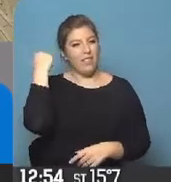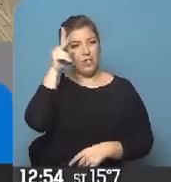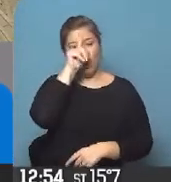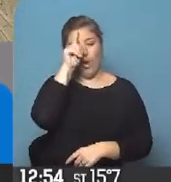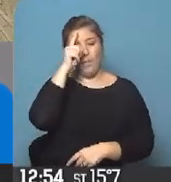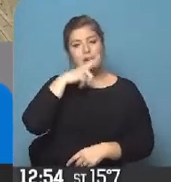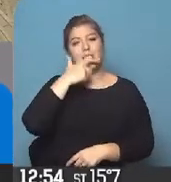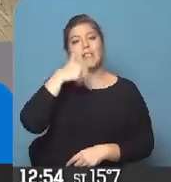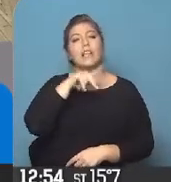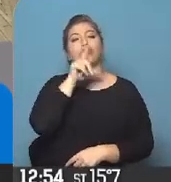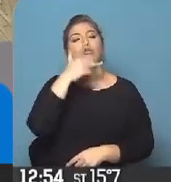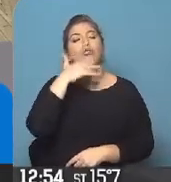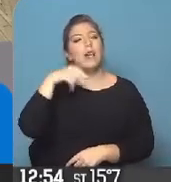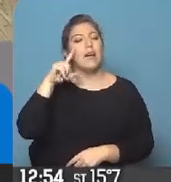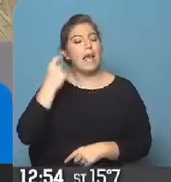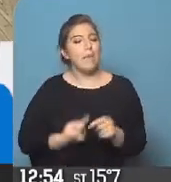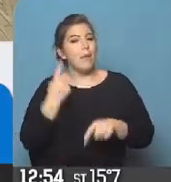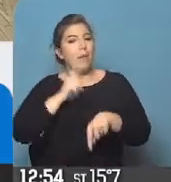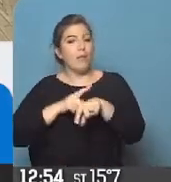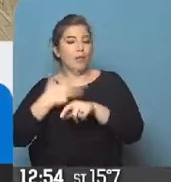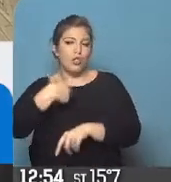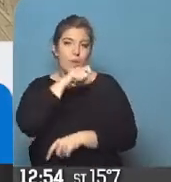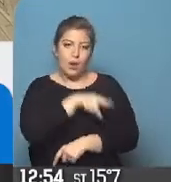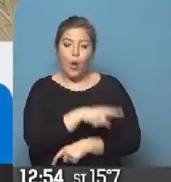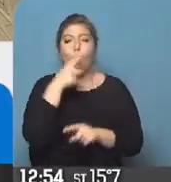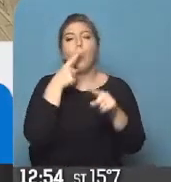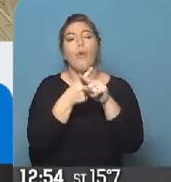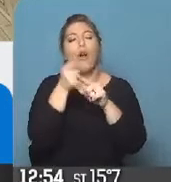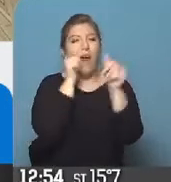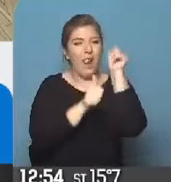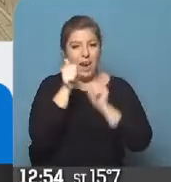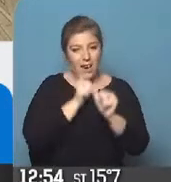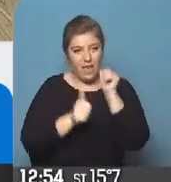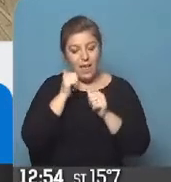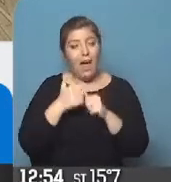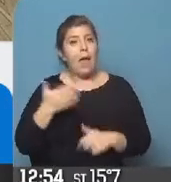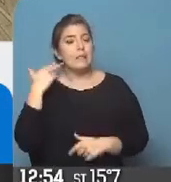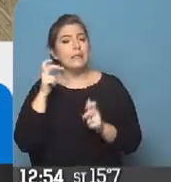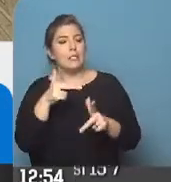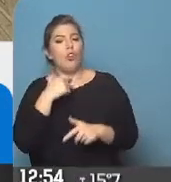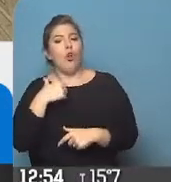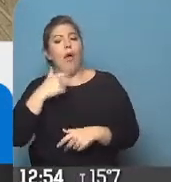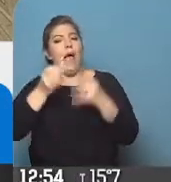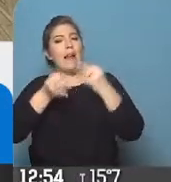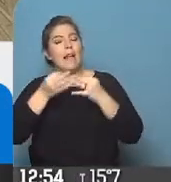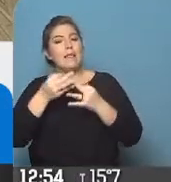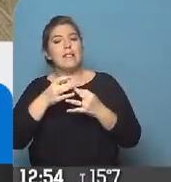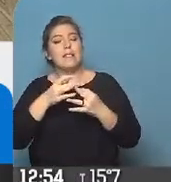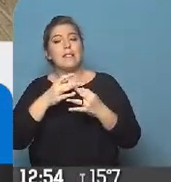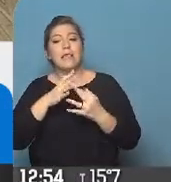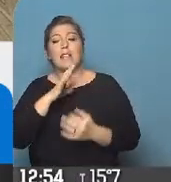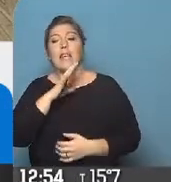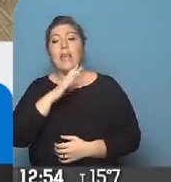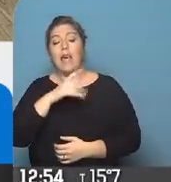en un primer momento a raíz de las lesiones recibidas recordemos que zárate se había negado a la realización de los tests de alcoholemia y al narcotest por lo